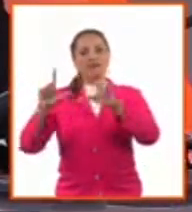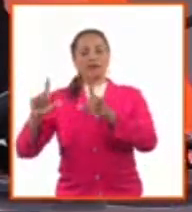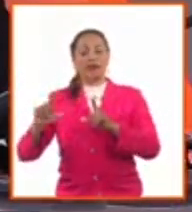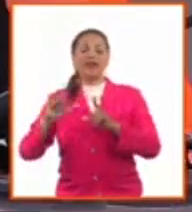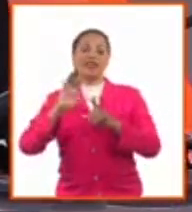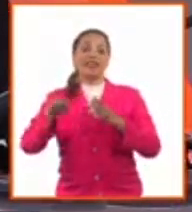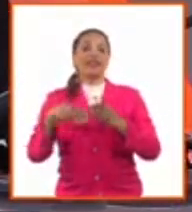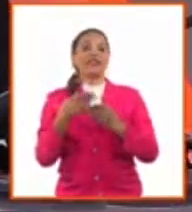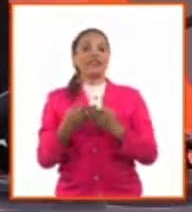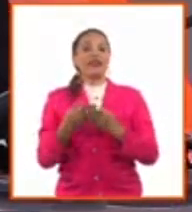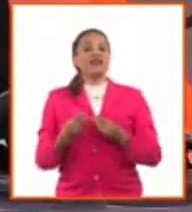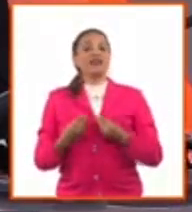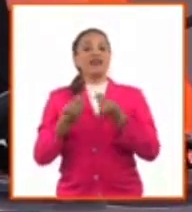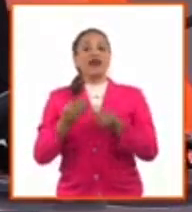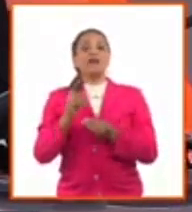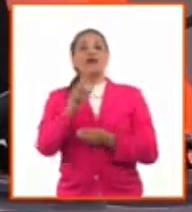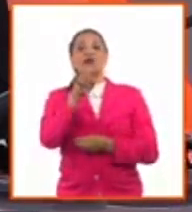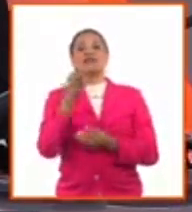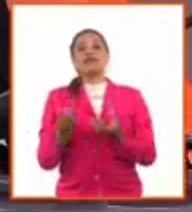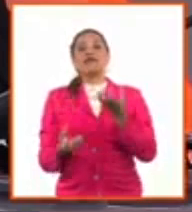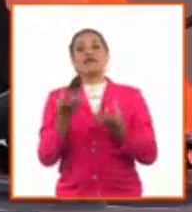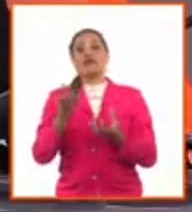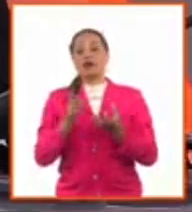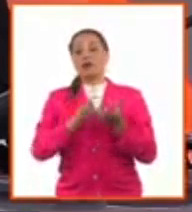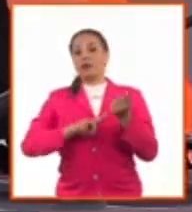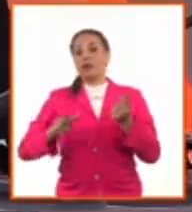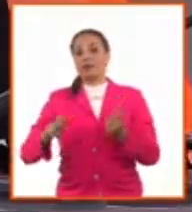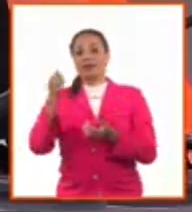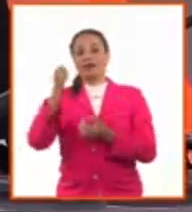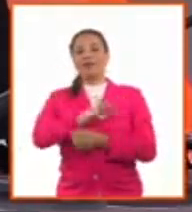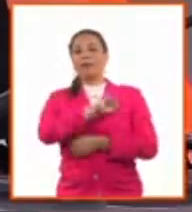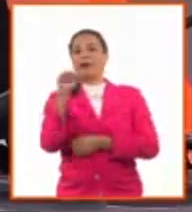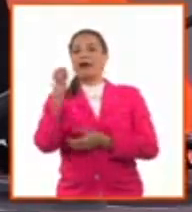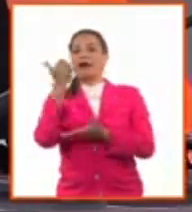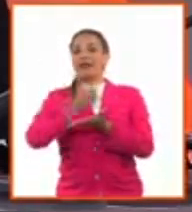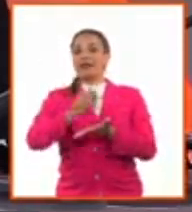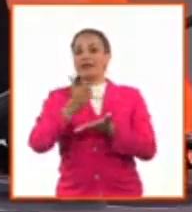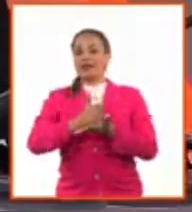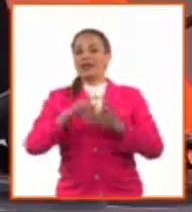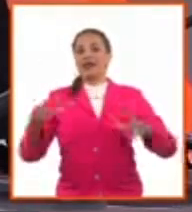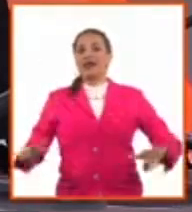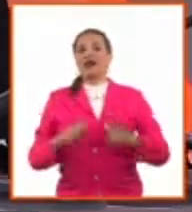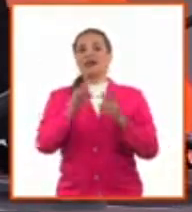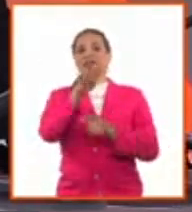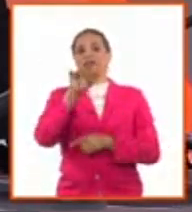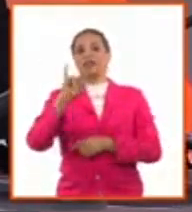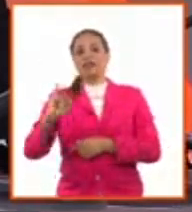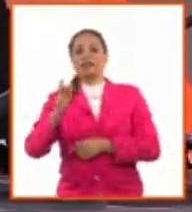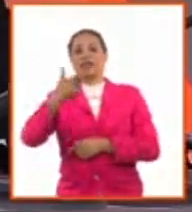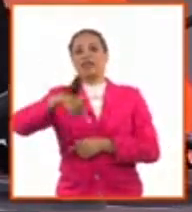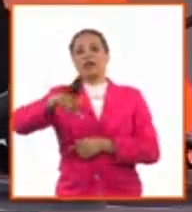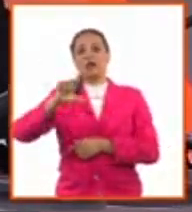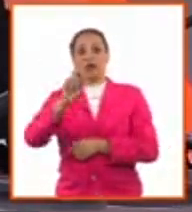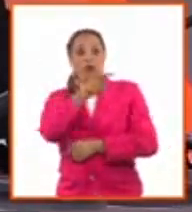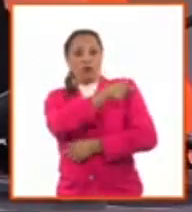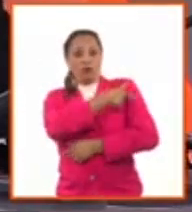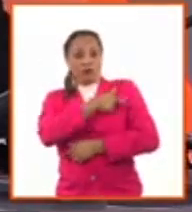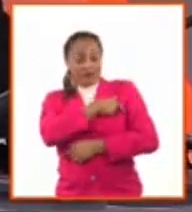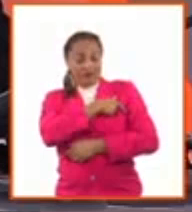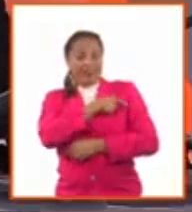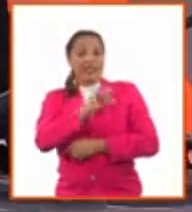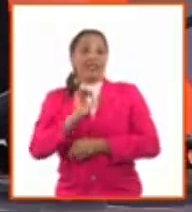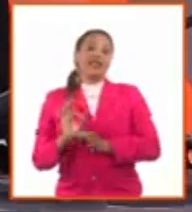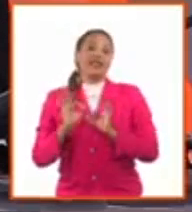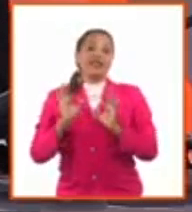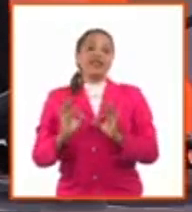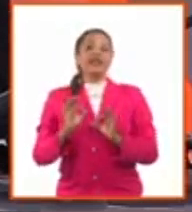día, que la dedicamos a Cienfuegos, la provincia que ha ganado la sede del acto del 26 de julio y que sin dudas